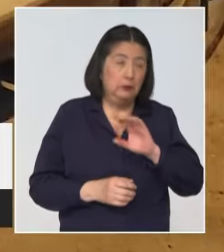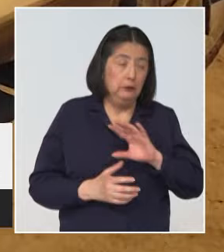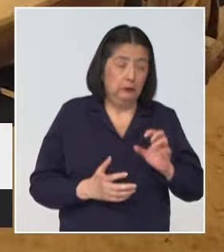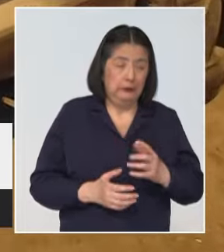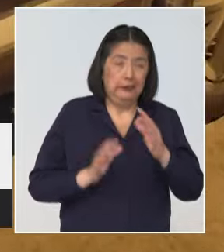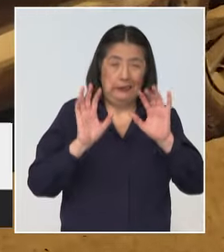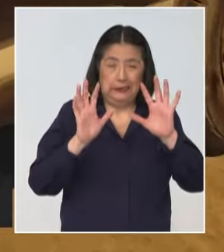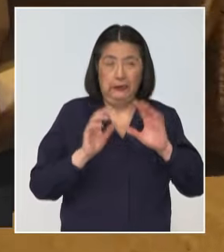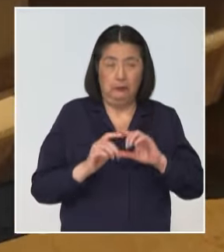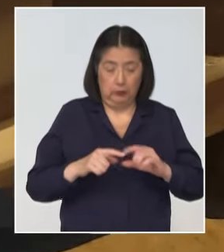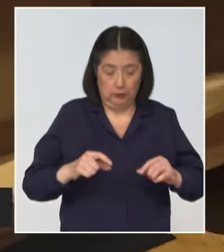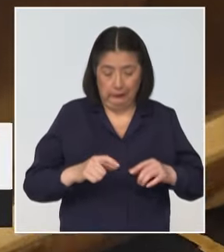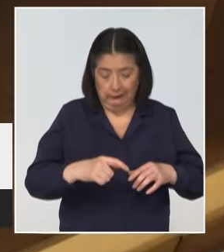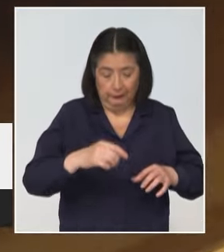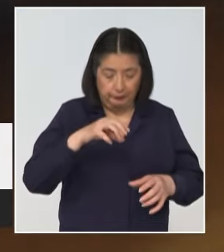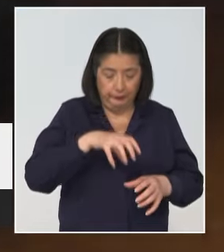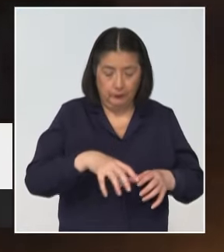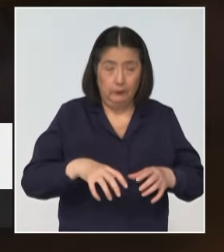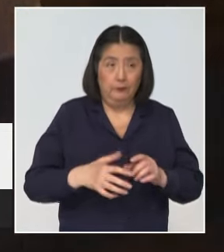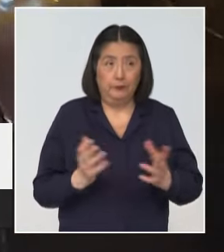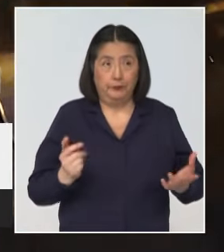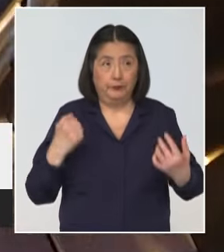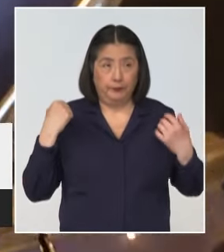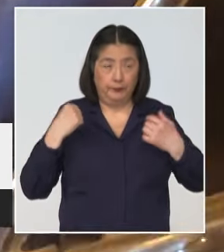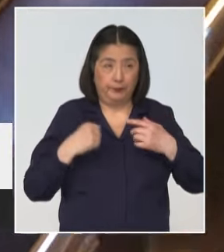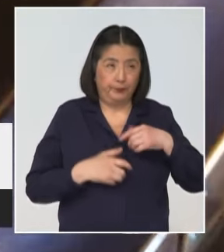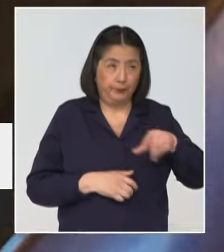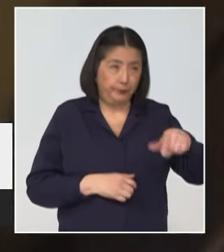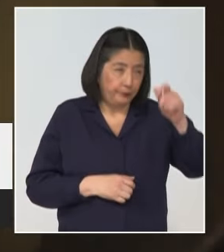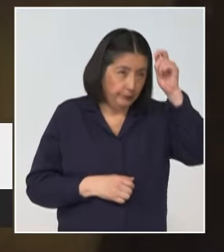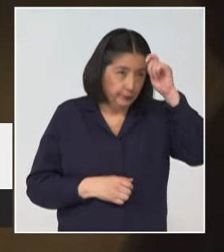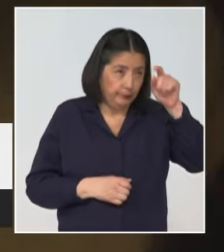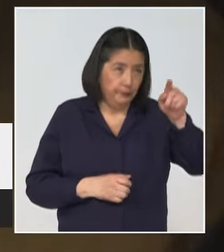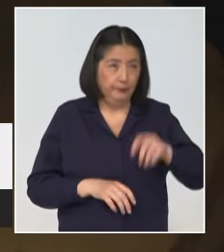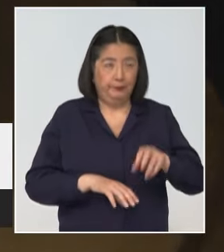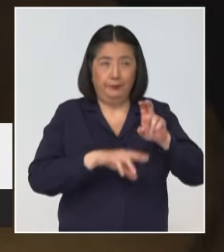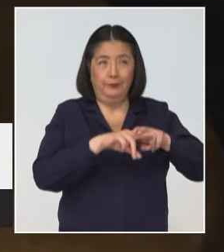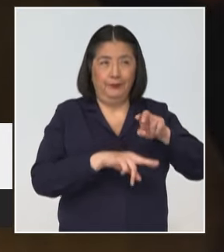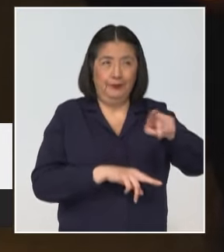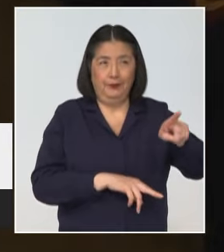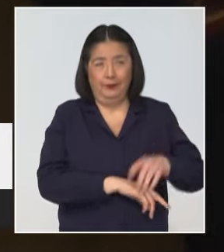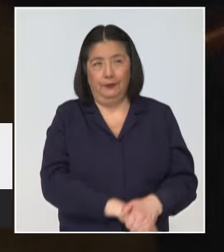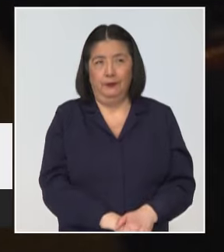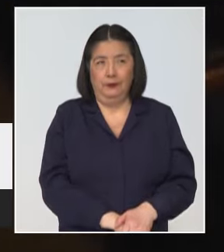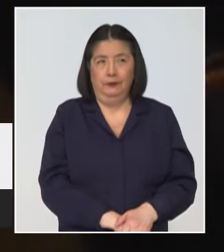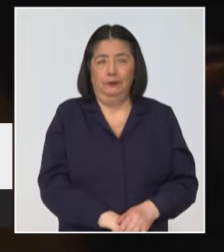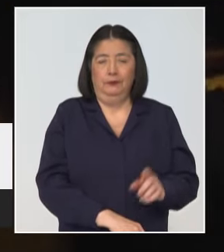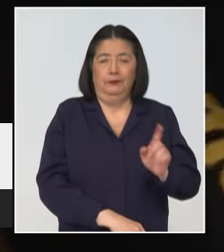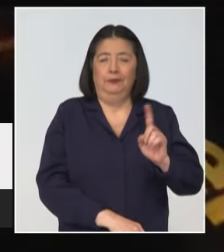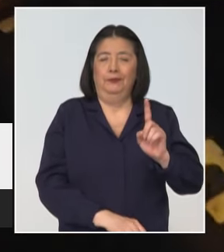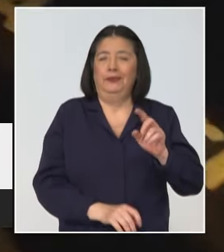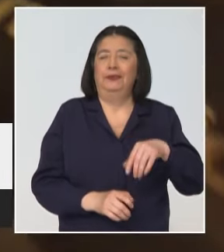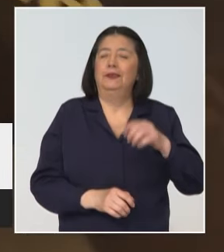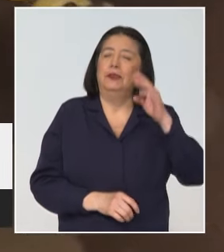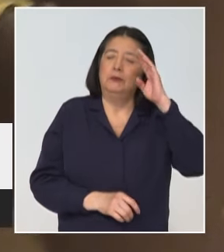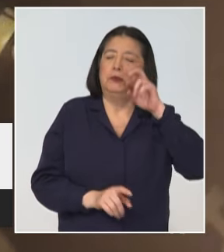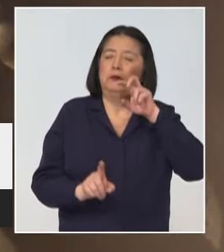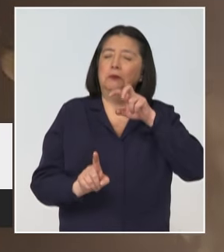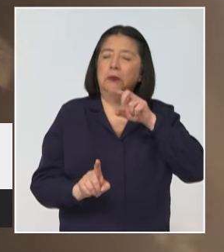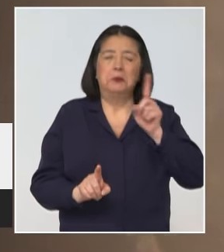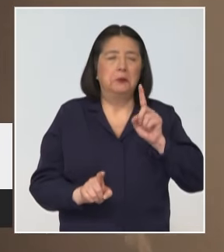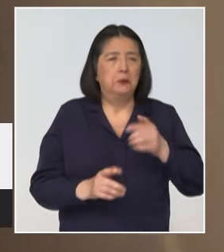bolsas. Estos sujetos colocaban un chaleco y una gorra militar en el asiento del copiloto para evitar la intervención